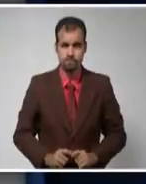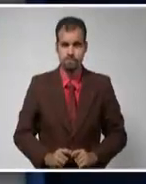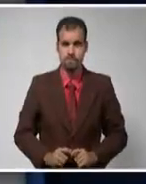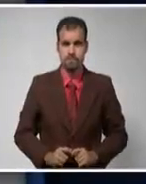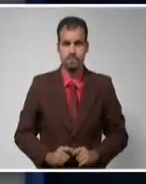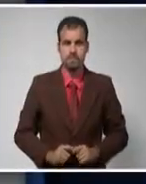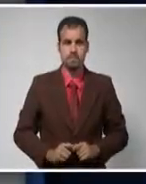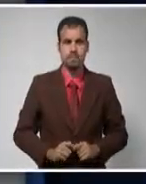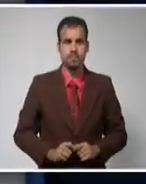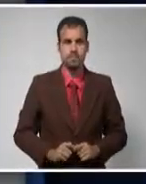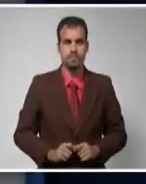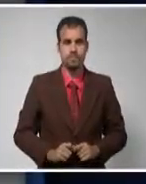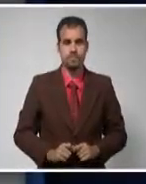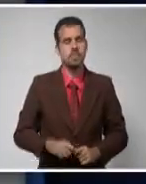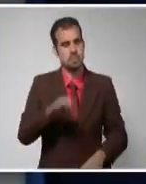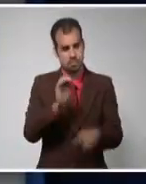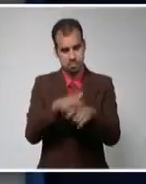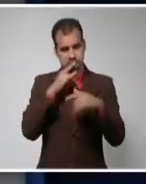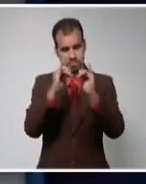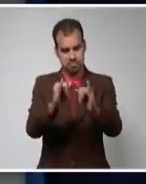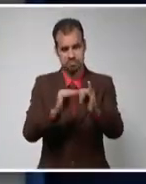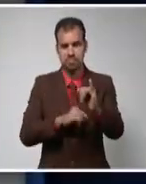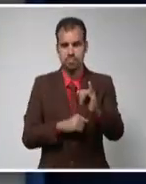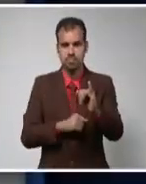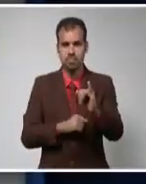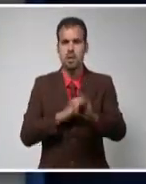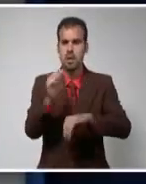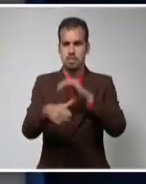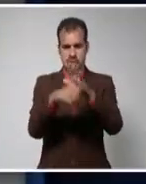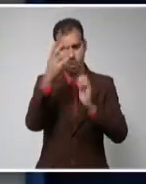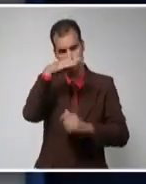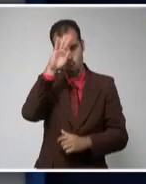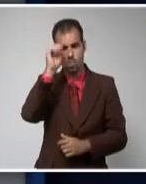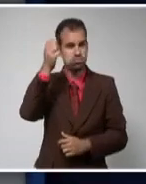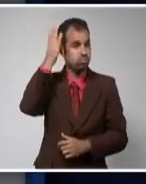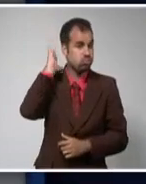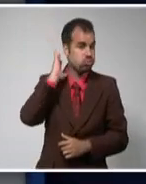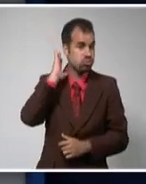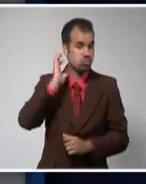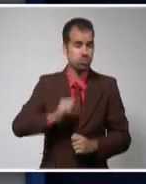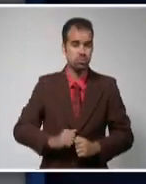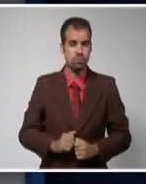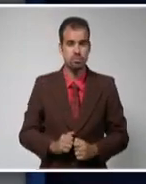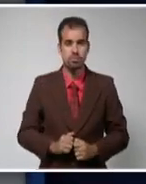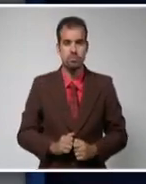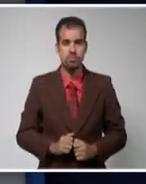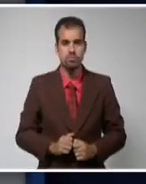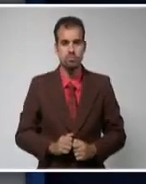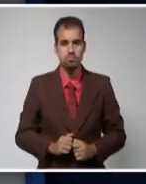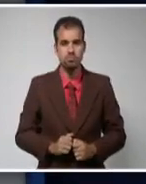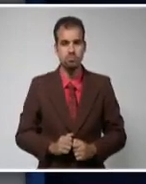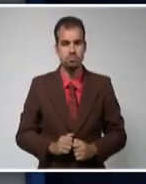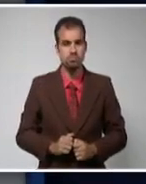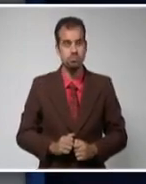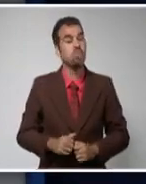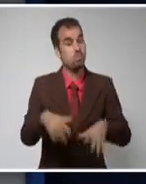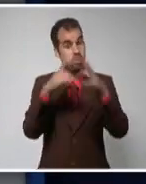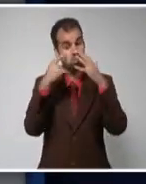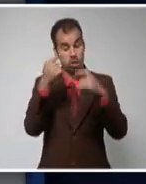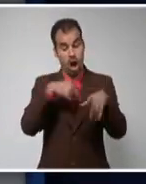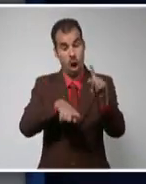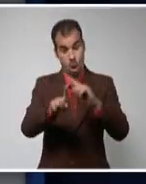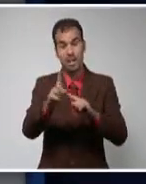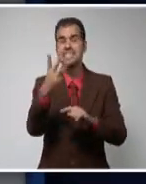Comenzamos con las informaciones. El presidente de la República de Cuba, Miguel Díaz-Canel Bermúdez, destacó el avance a la fase 3 de ensayos clínicos